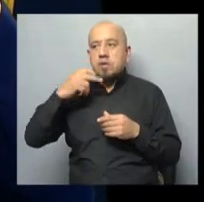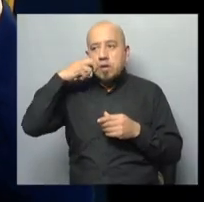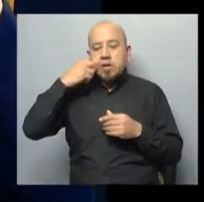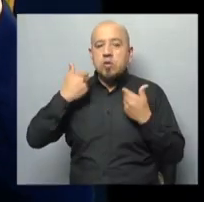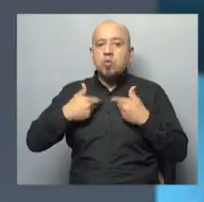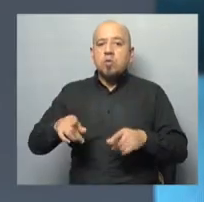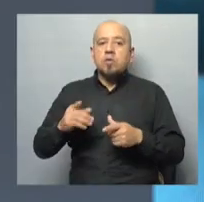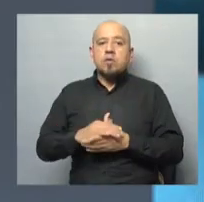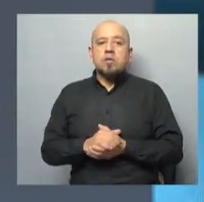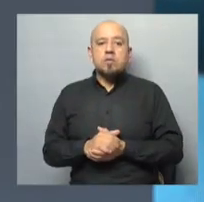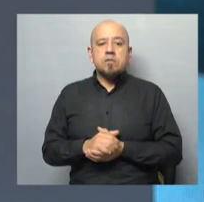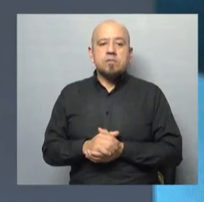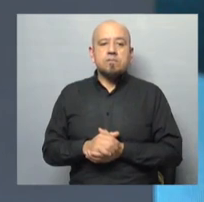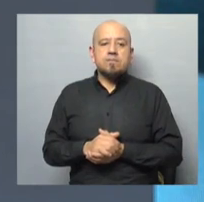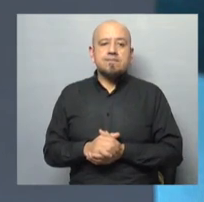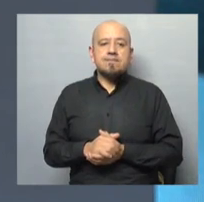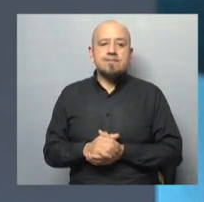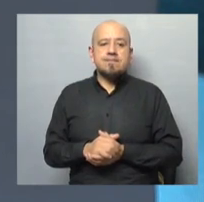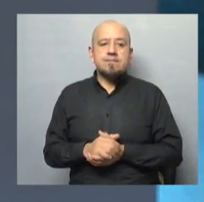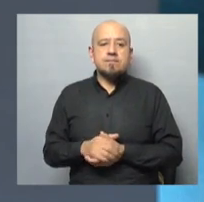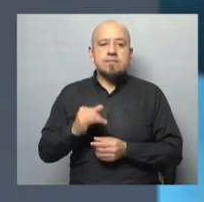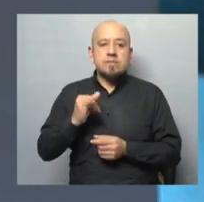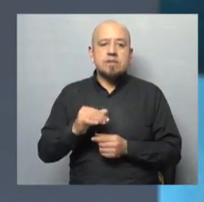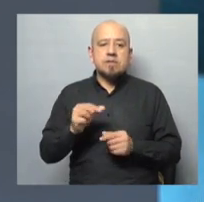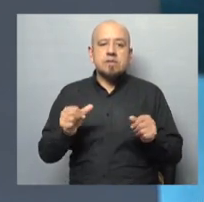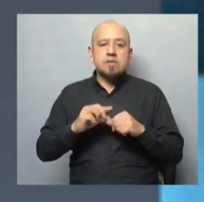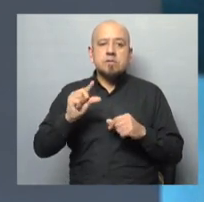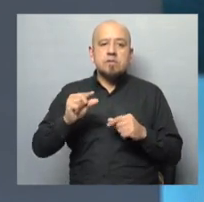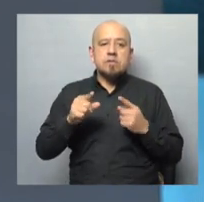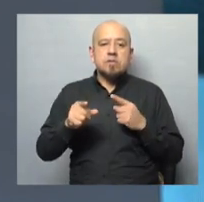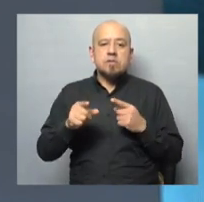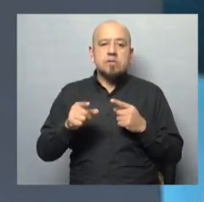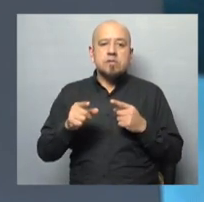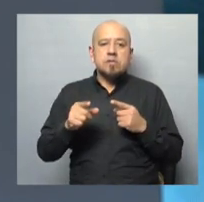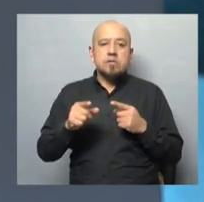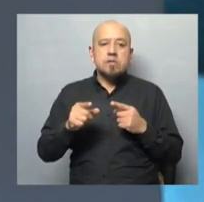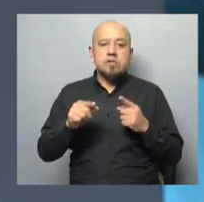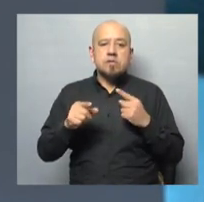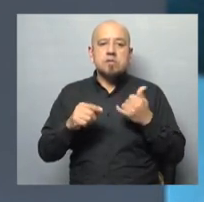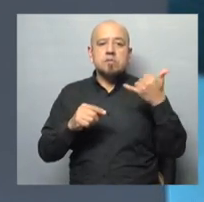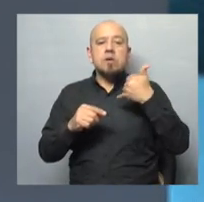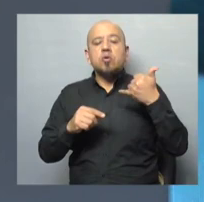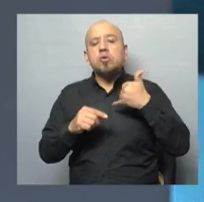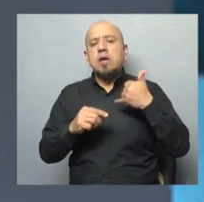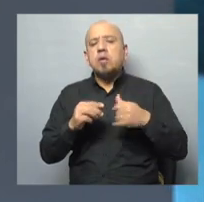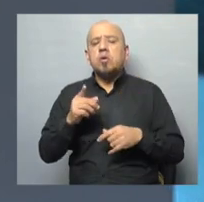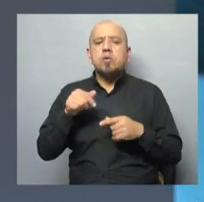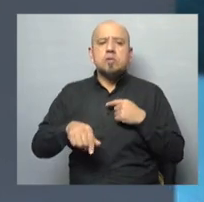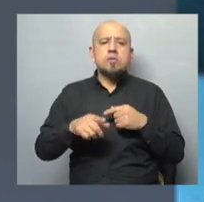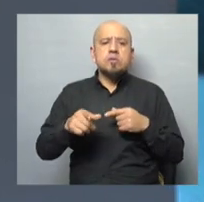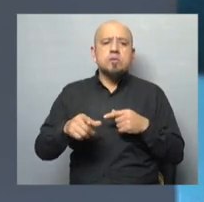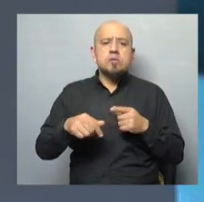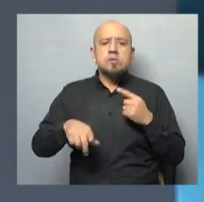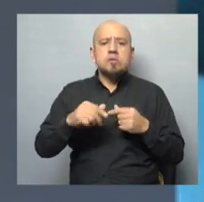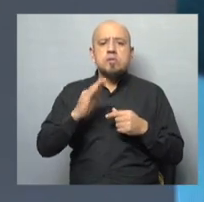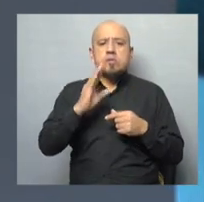sí hace poco escuché no no la escuché me contaron que la dramaturgia de la obra de laura